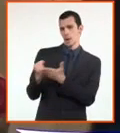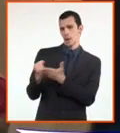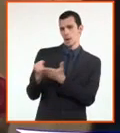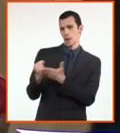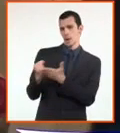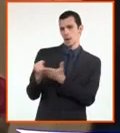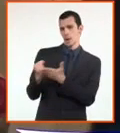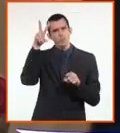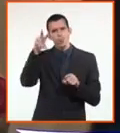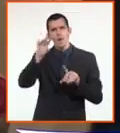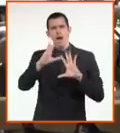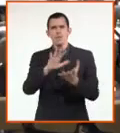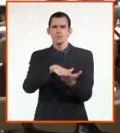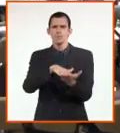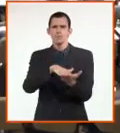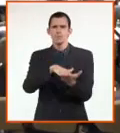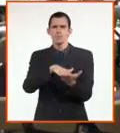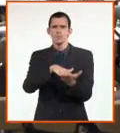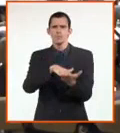actividades que pueden estar realizando nuestros